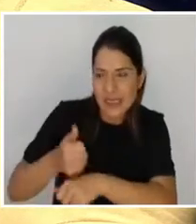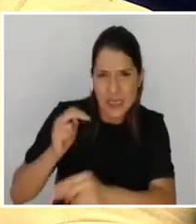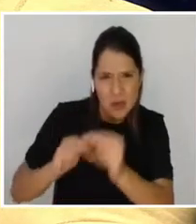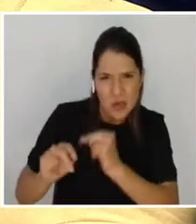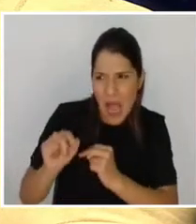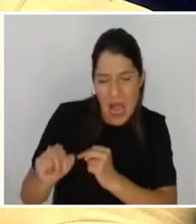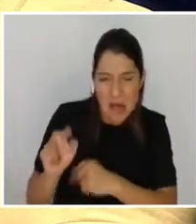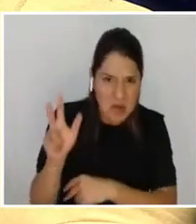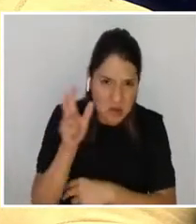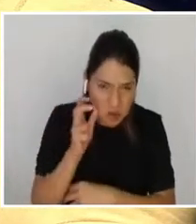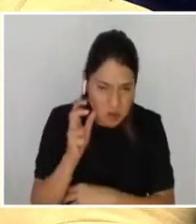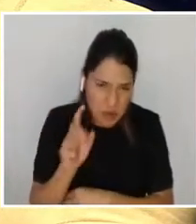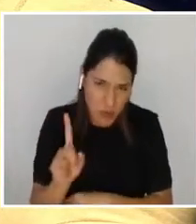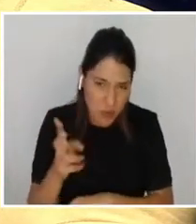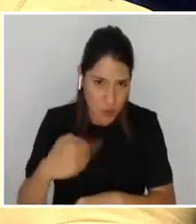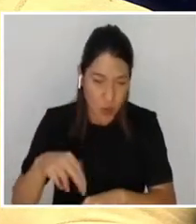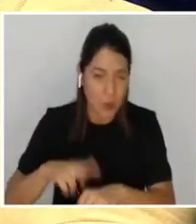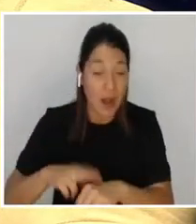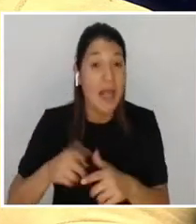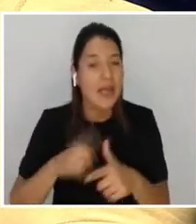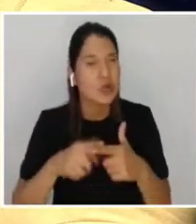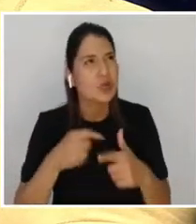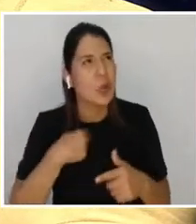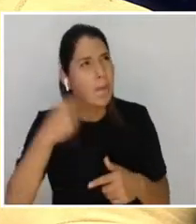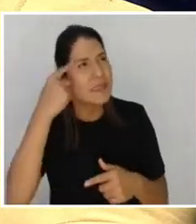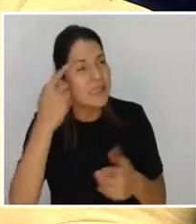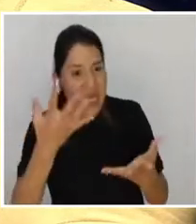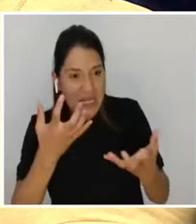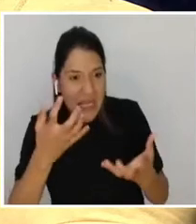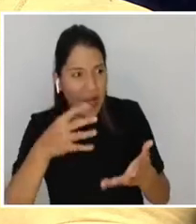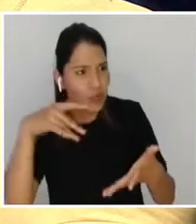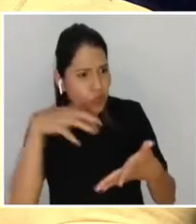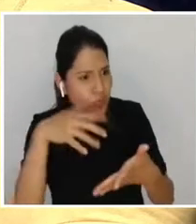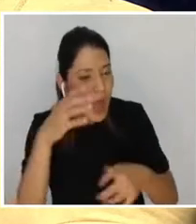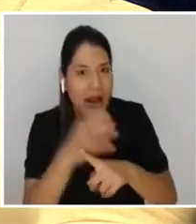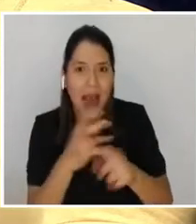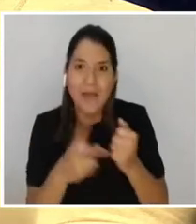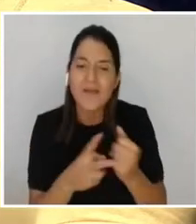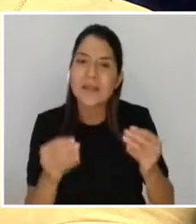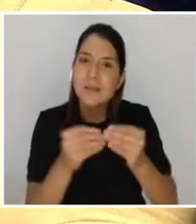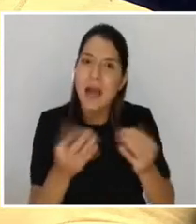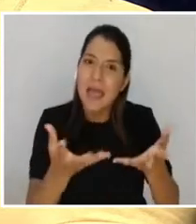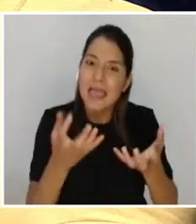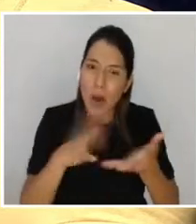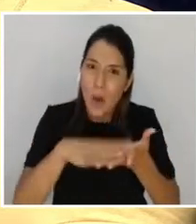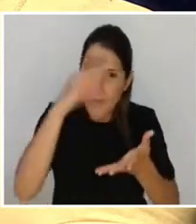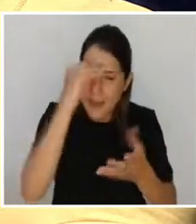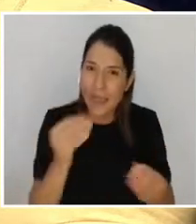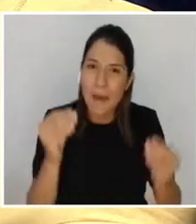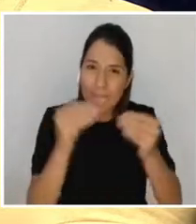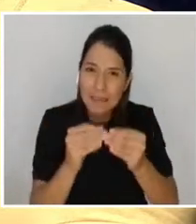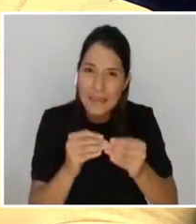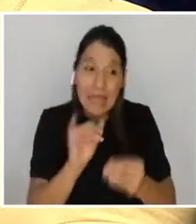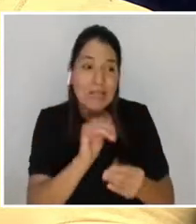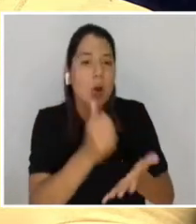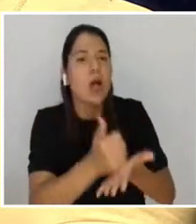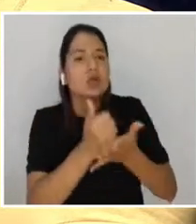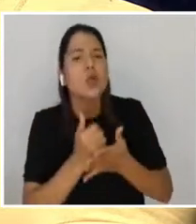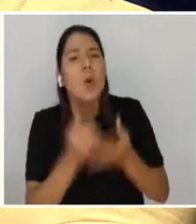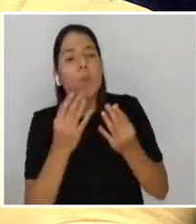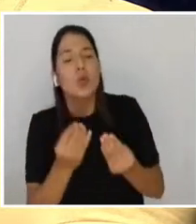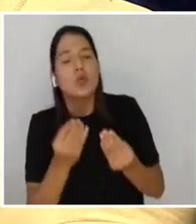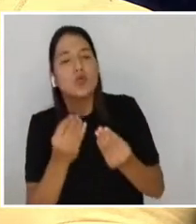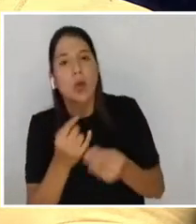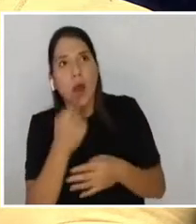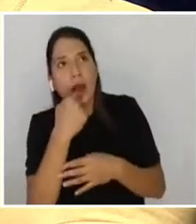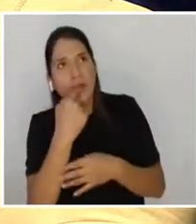normal. Entonces yo dije, la verdad es que me quiero capacitar cada vez más, quiero aprender más, y eso creo que fue lo que me ayudó mucho a decir, me lo voy a tomar en serio.